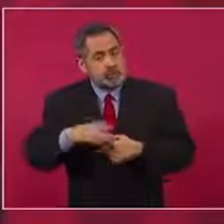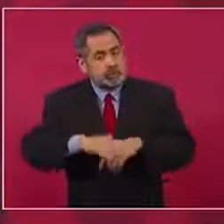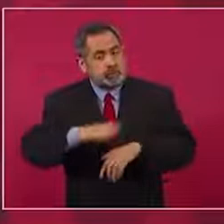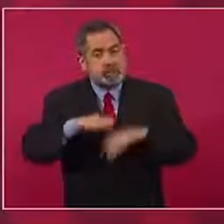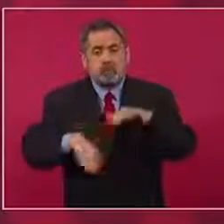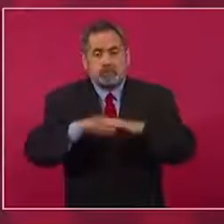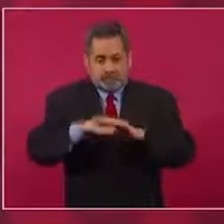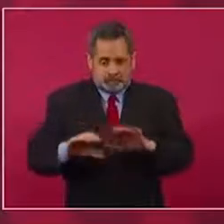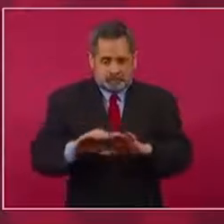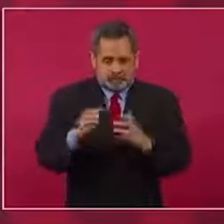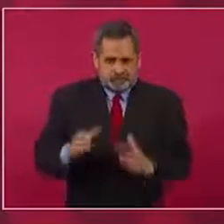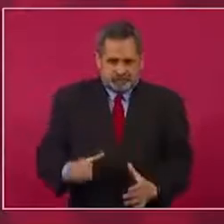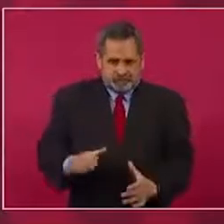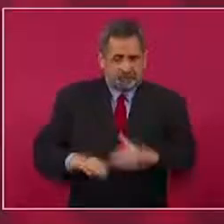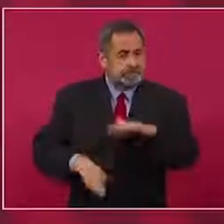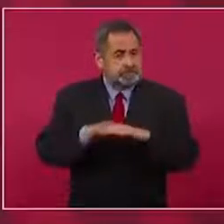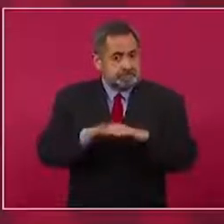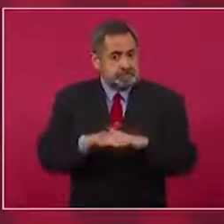el cilindro.